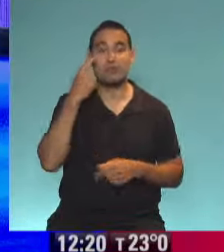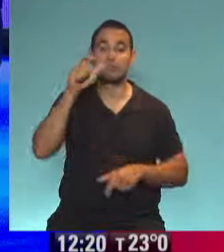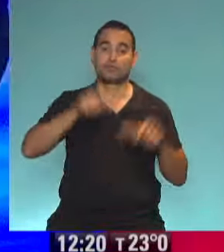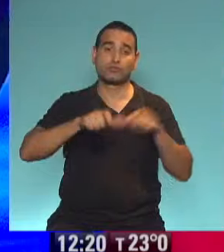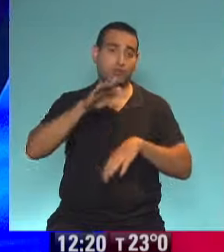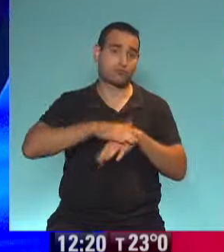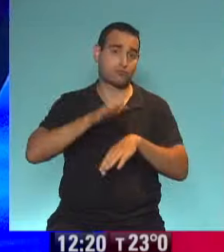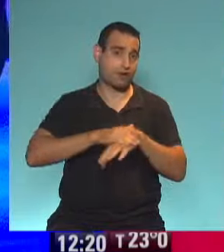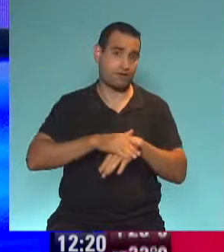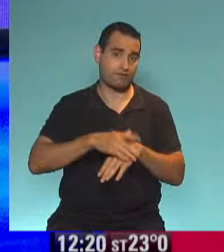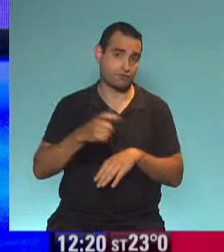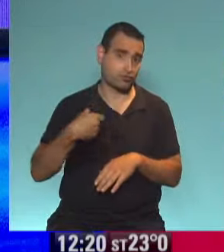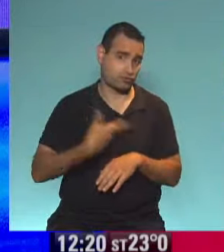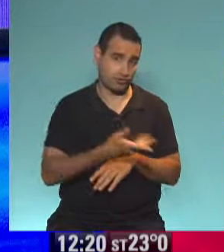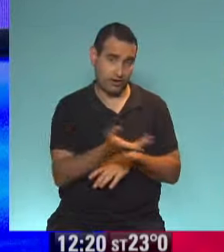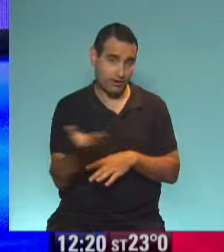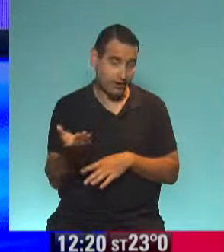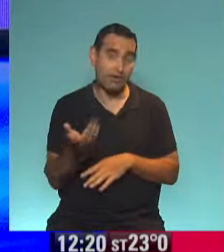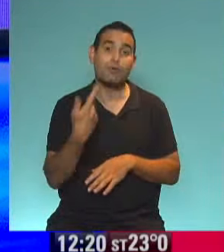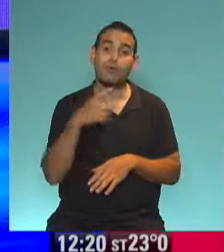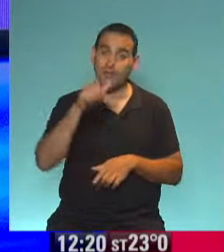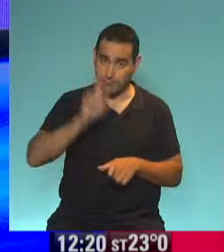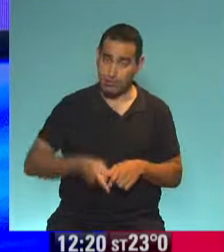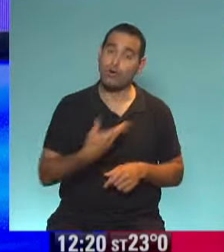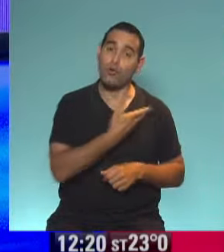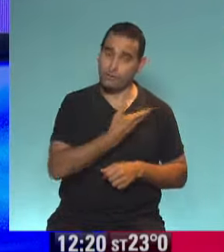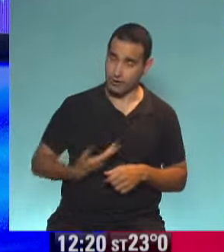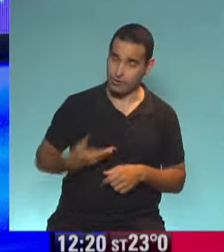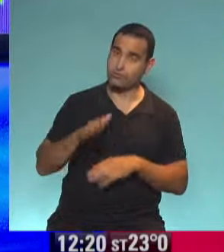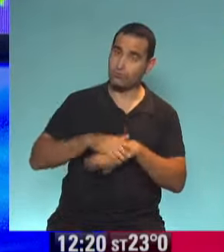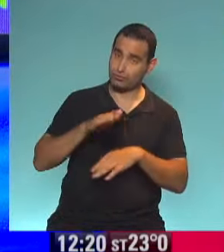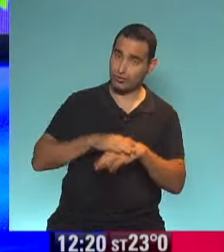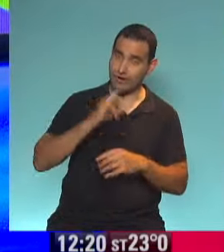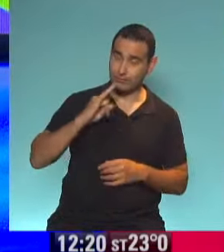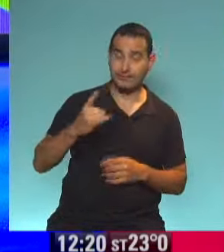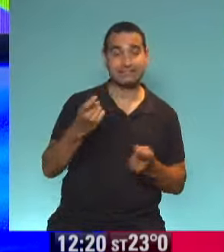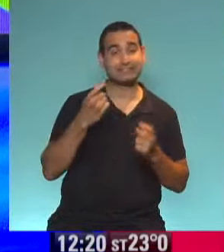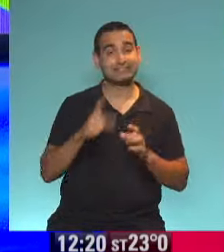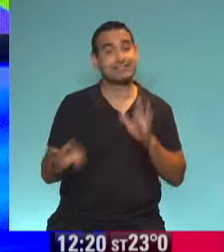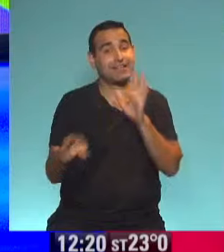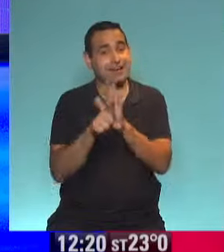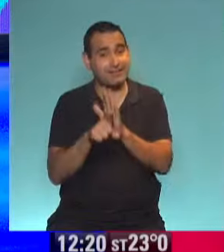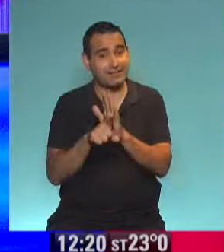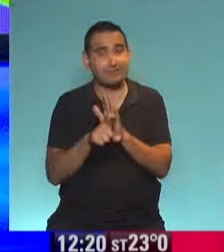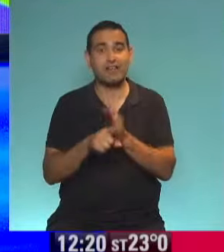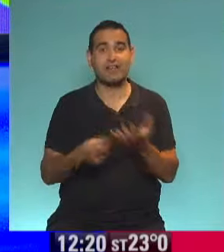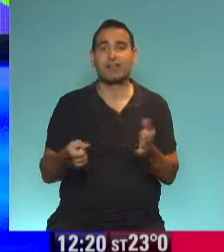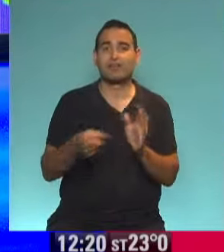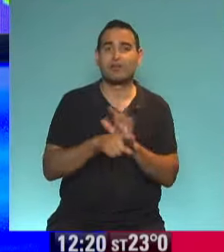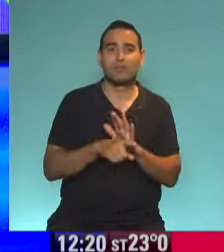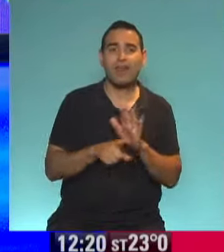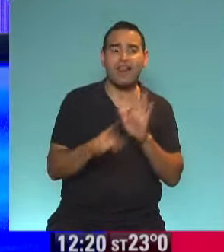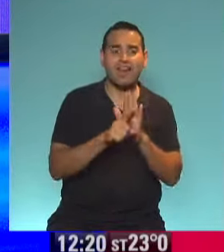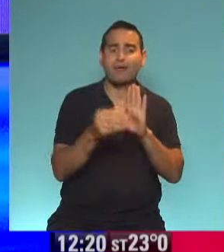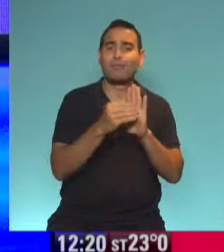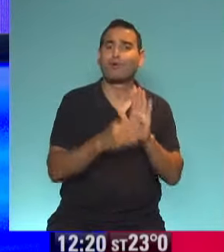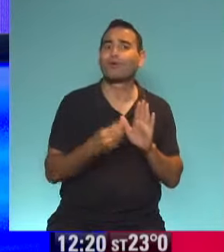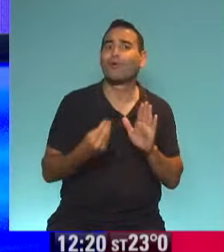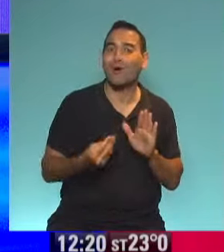social, por supuesto, pero la responsabilidad del Estado, para eso necesitamos leyes, ¿no? Claro. Y cómo se nombran las cosas en esas leyes,